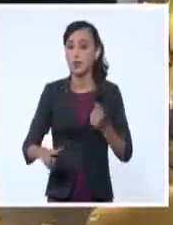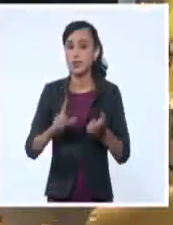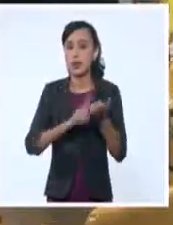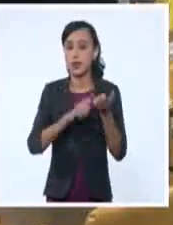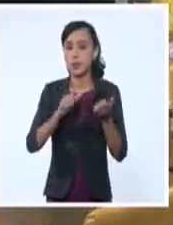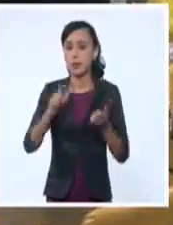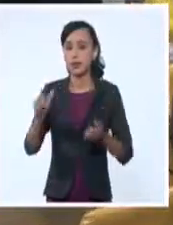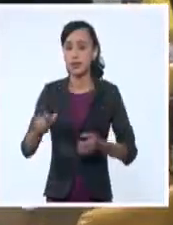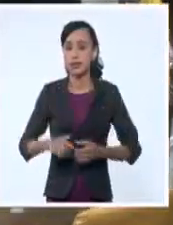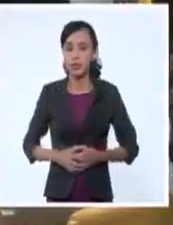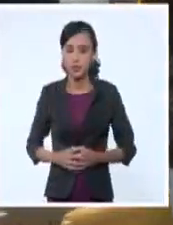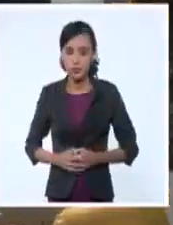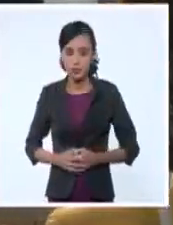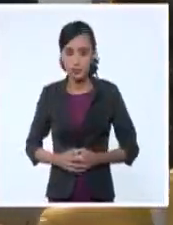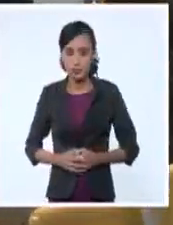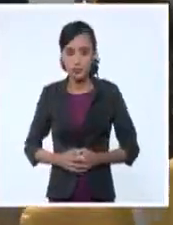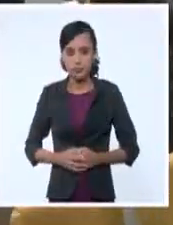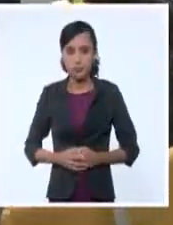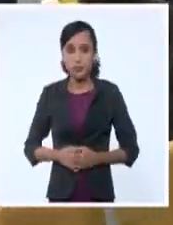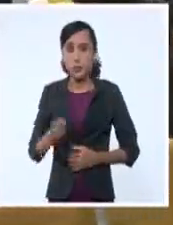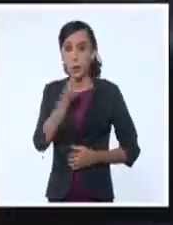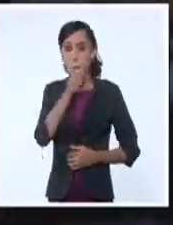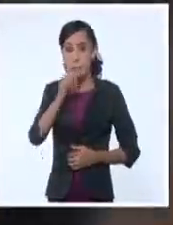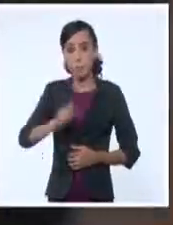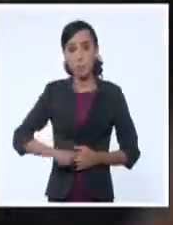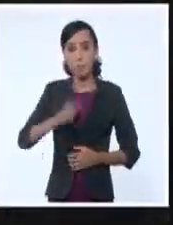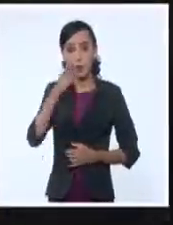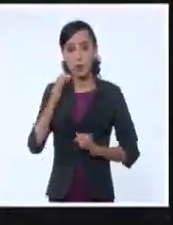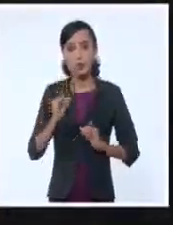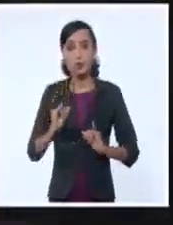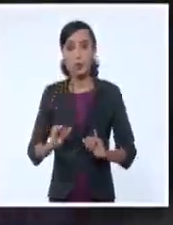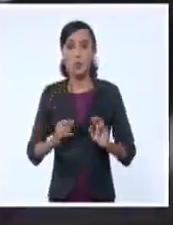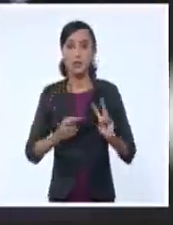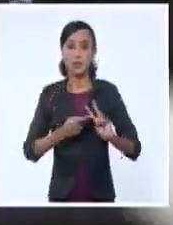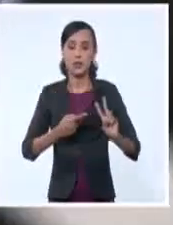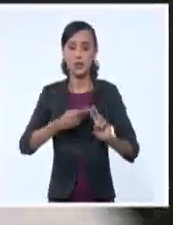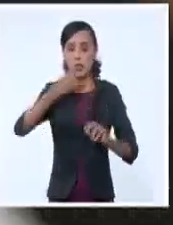Wilmer Rodríguez Fernández, Sistema Informativo de la Televisión Cubana.